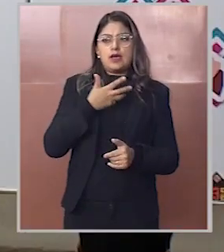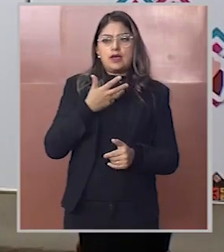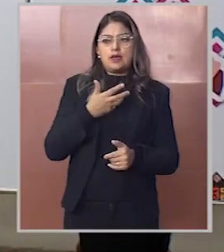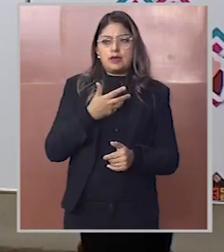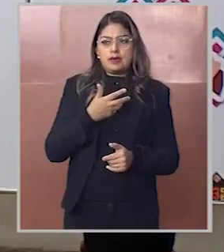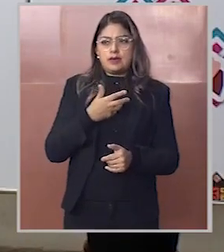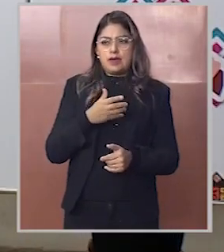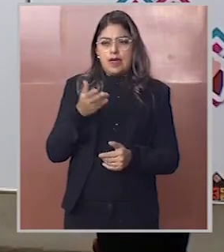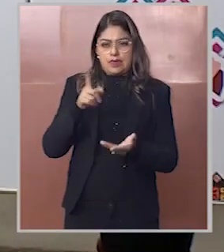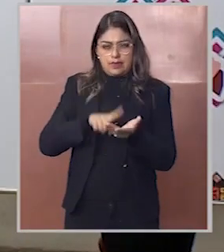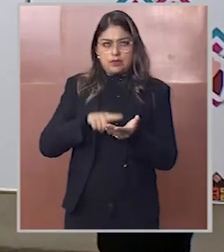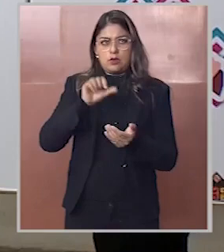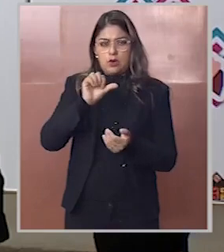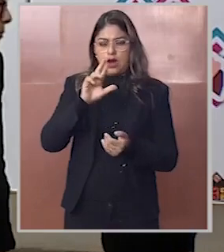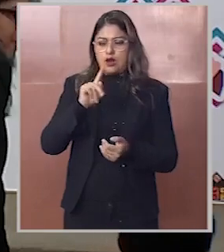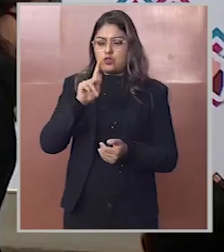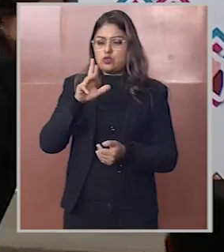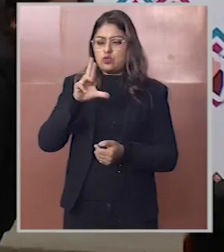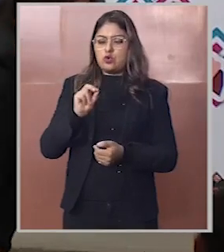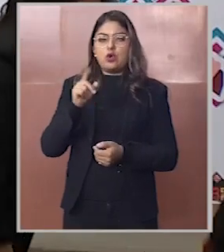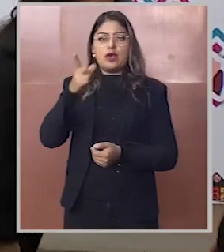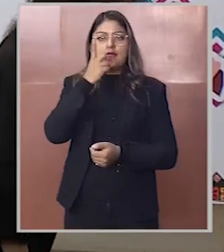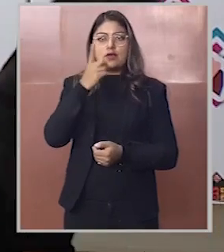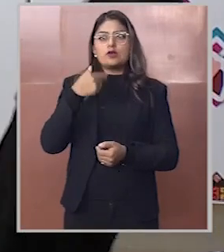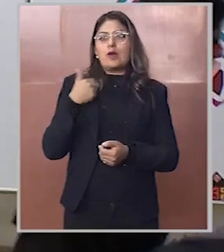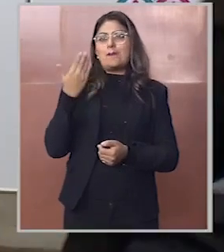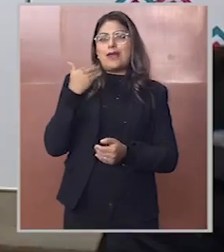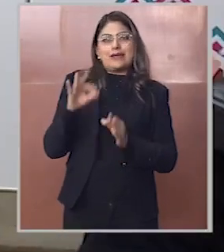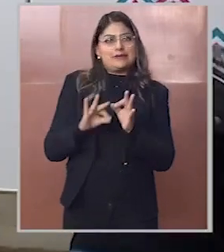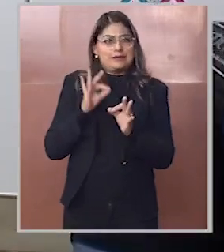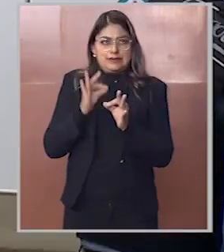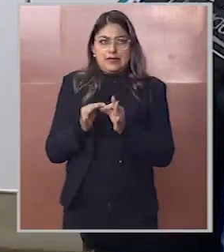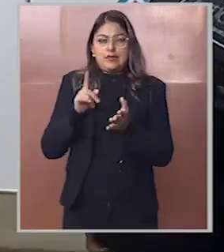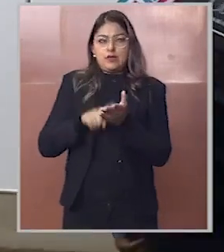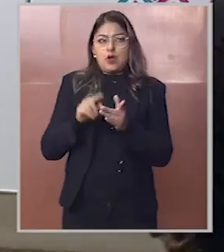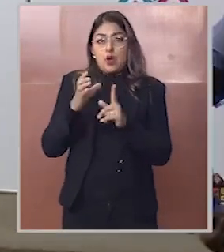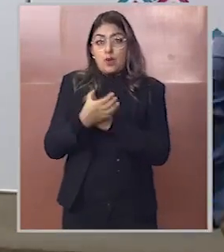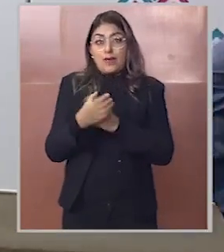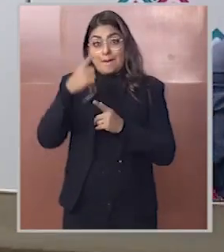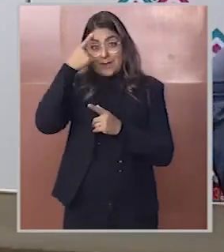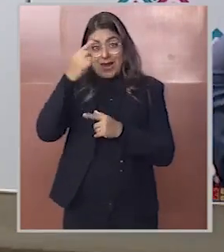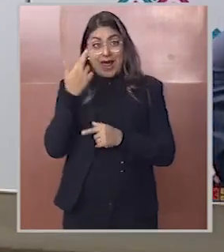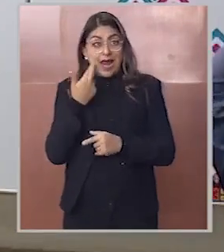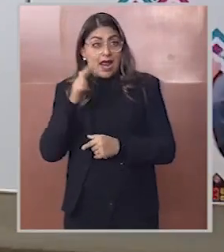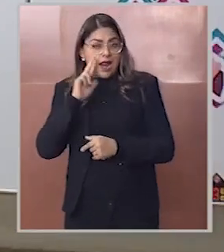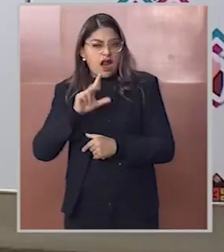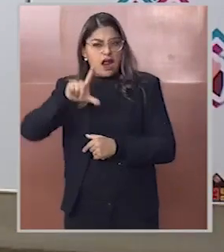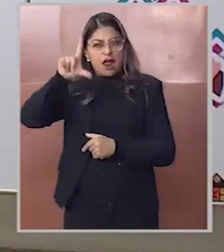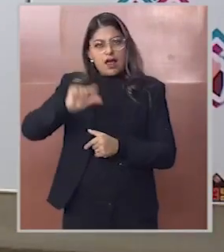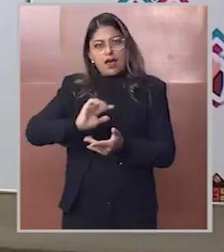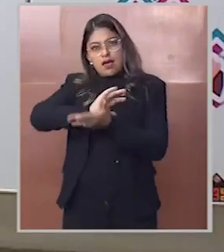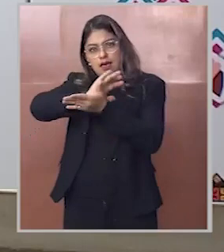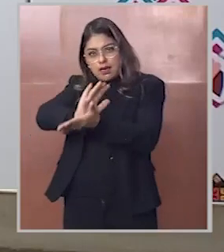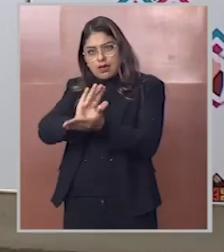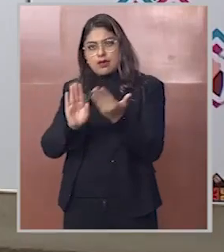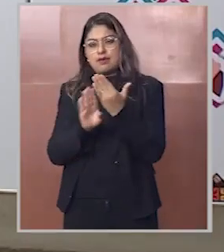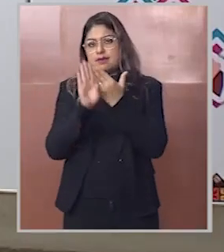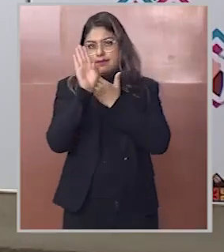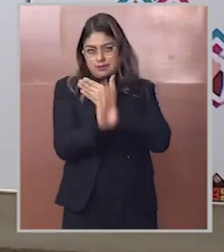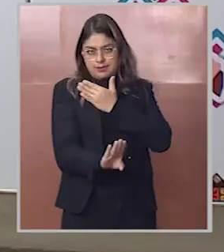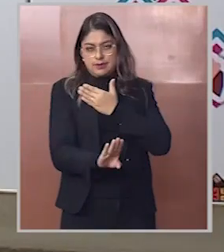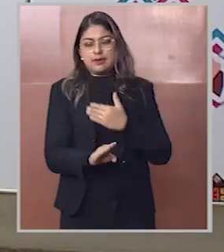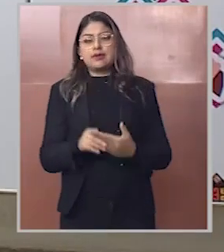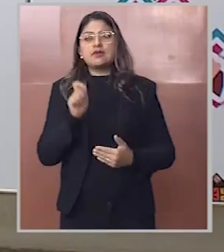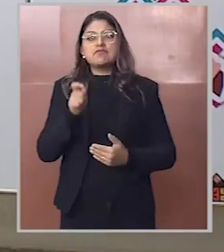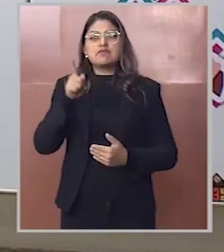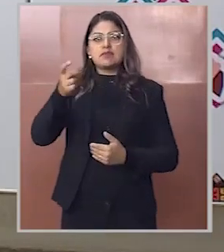el comité contra el racismo contra la discriminación racial en en Naciones Unidas el sert y